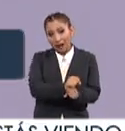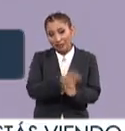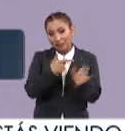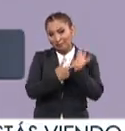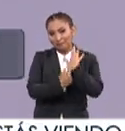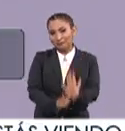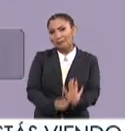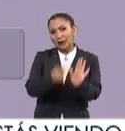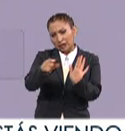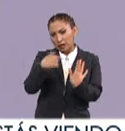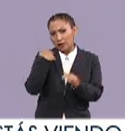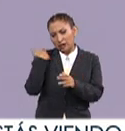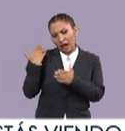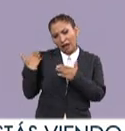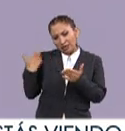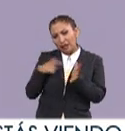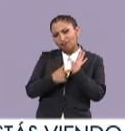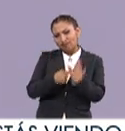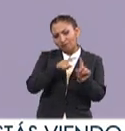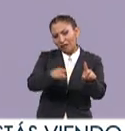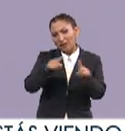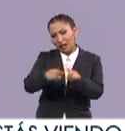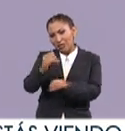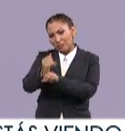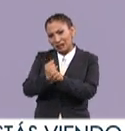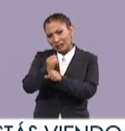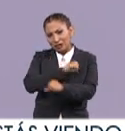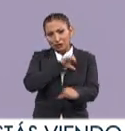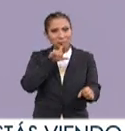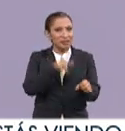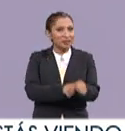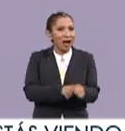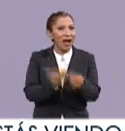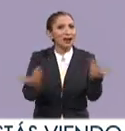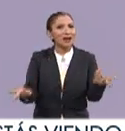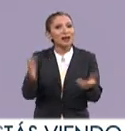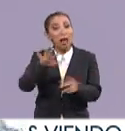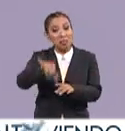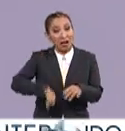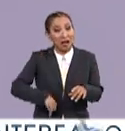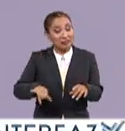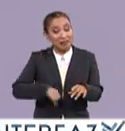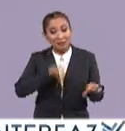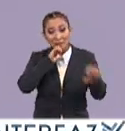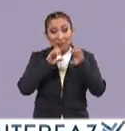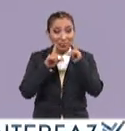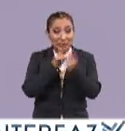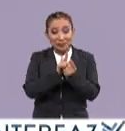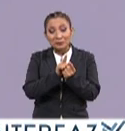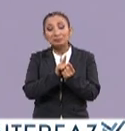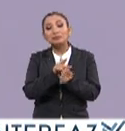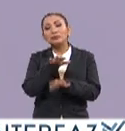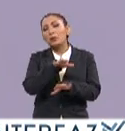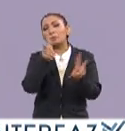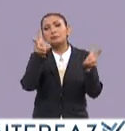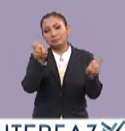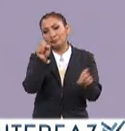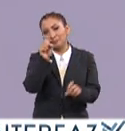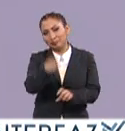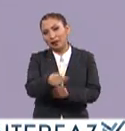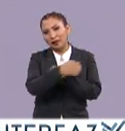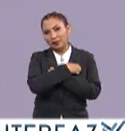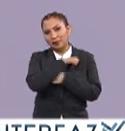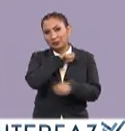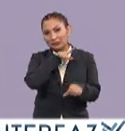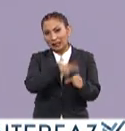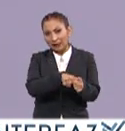le presentaremos y le hemos estado presentando una serie de trabajos especiales y interesantes entrevistas y charlas sobre precisamente